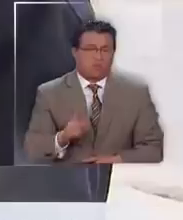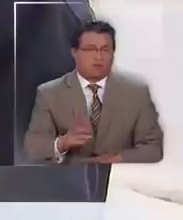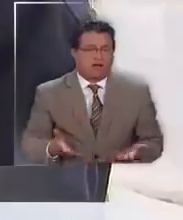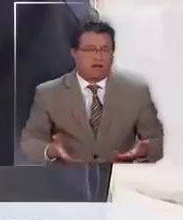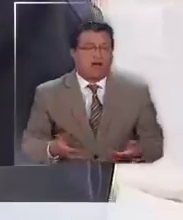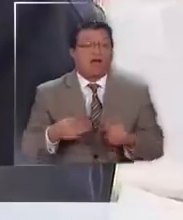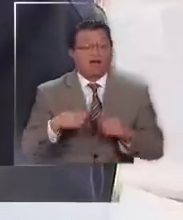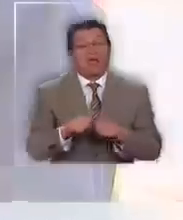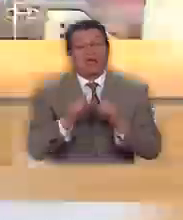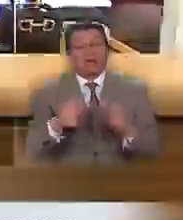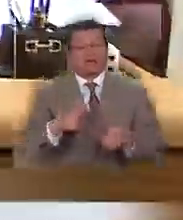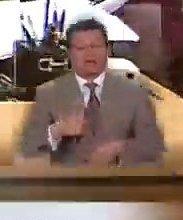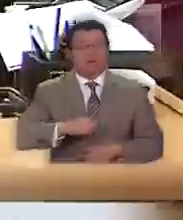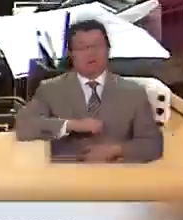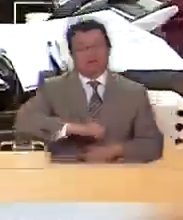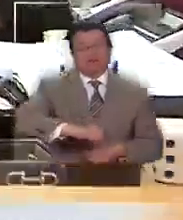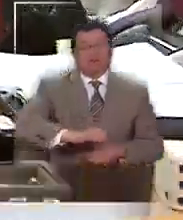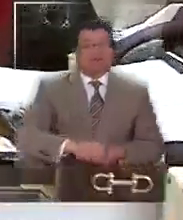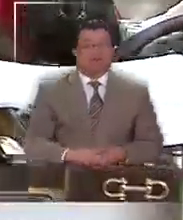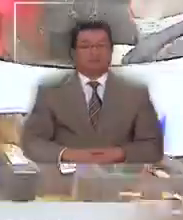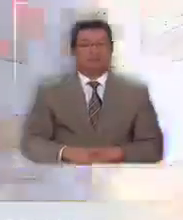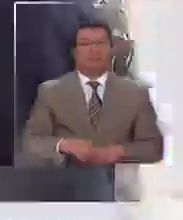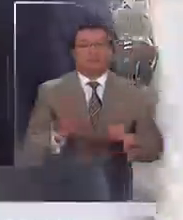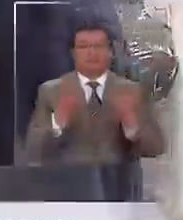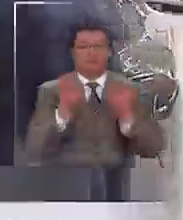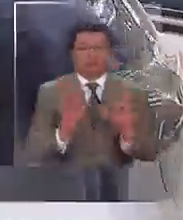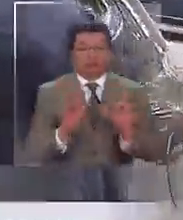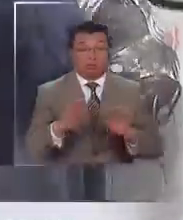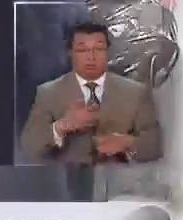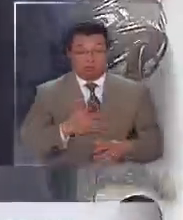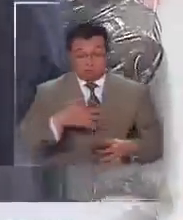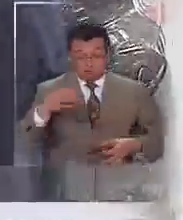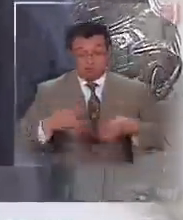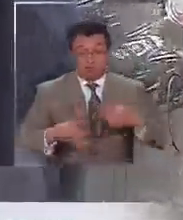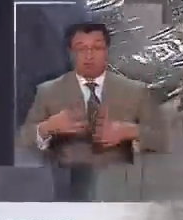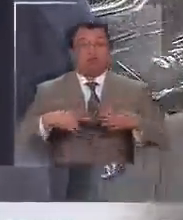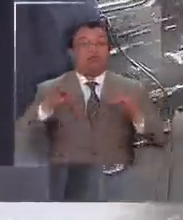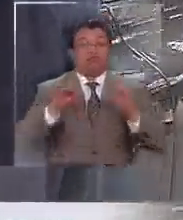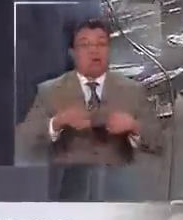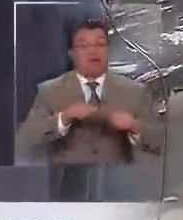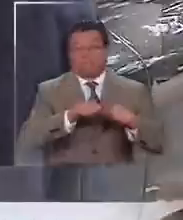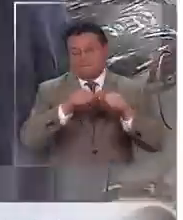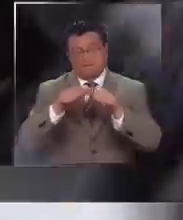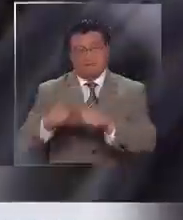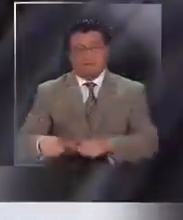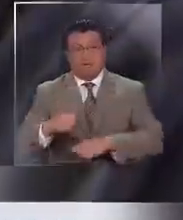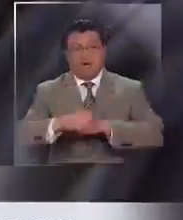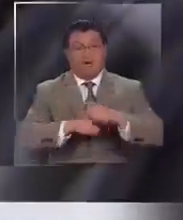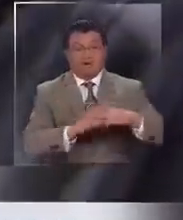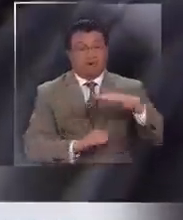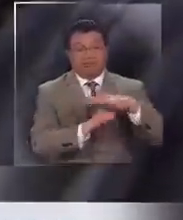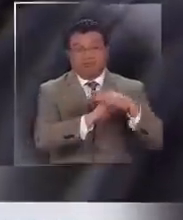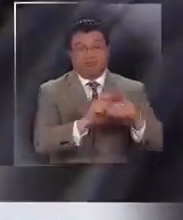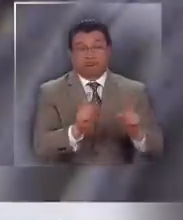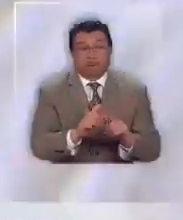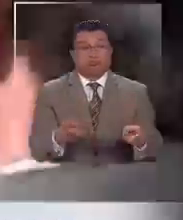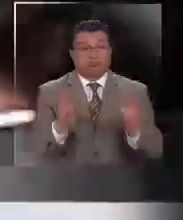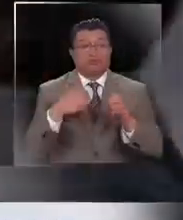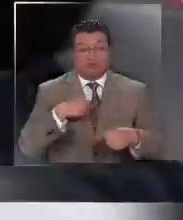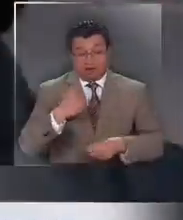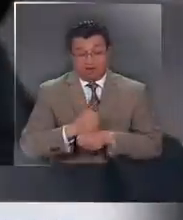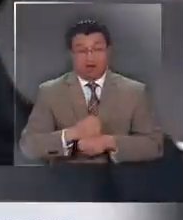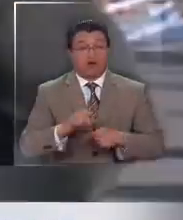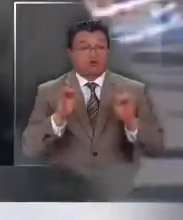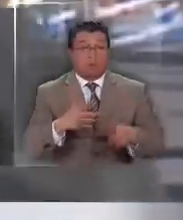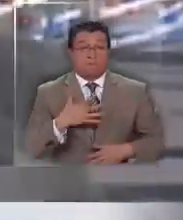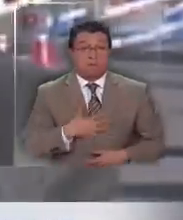luego me he negado. Y asegura continuidad. Los jueces son vitalicios. no hay top. Lo que hago me agrada profundamente. Es